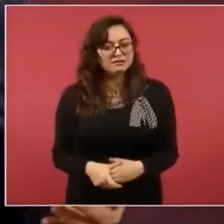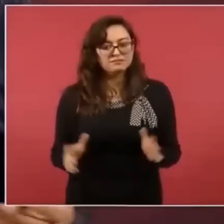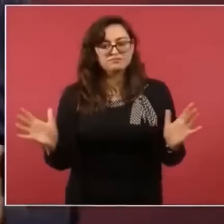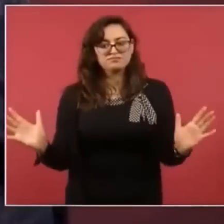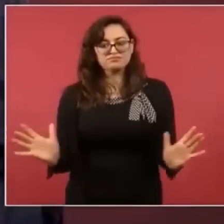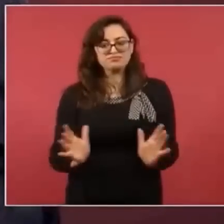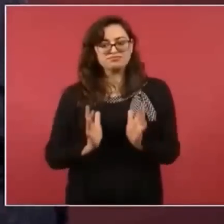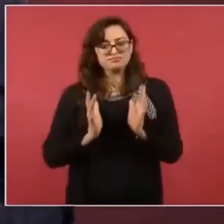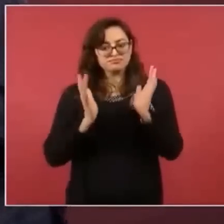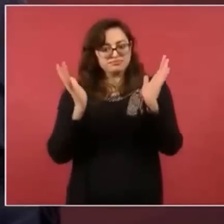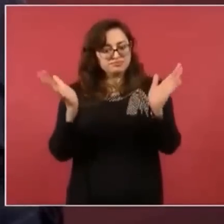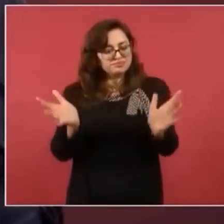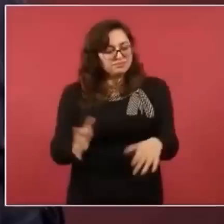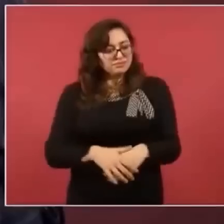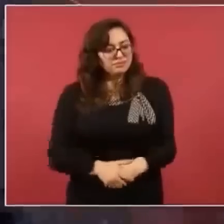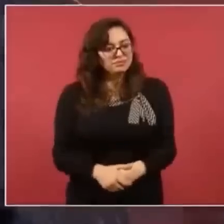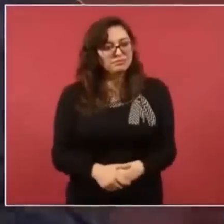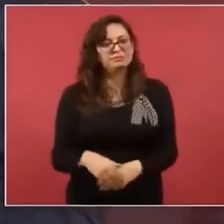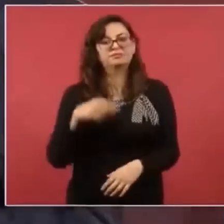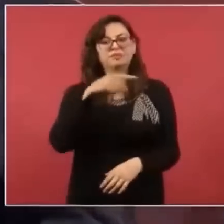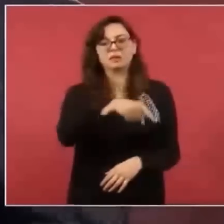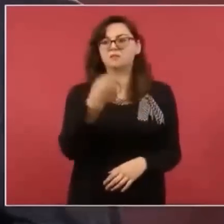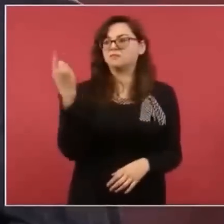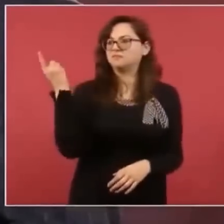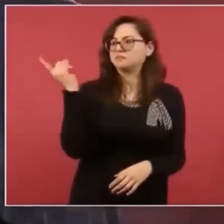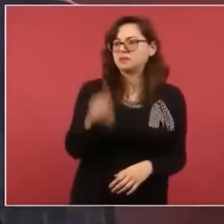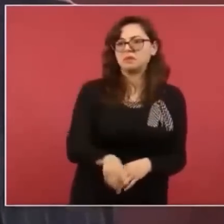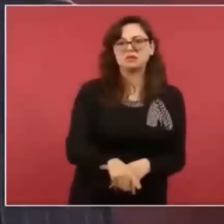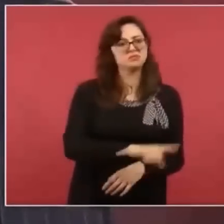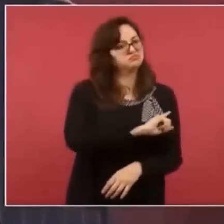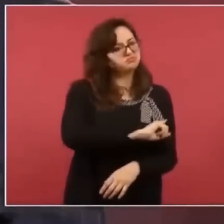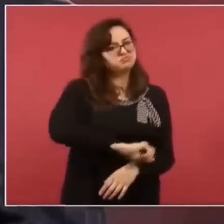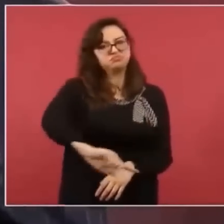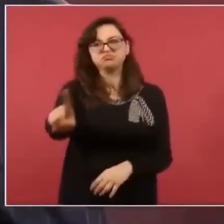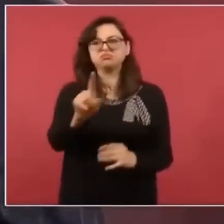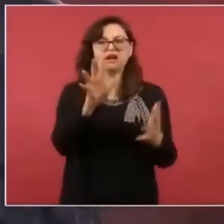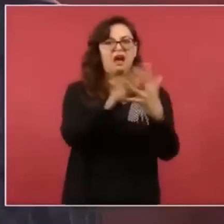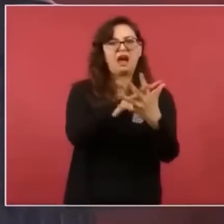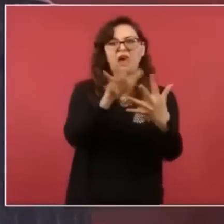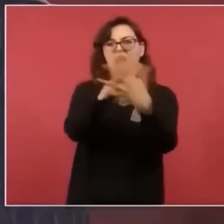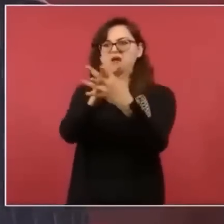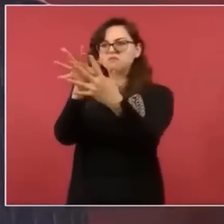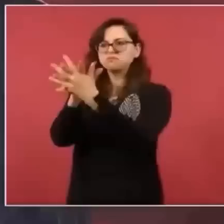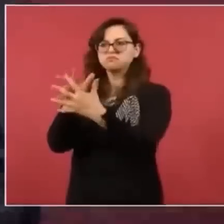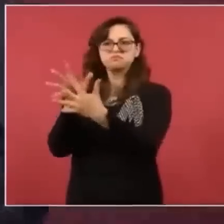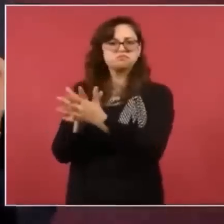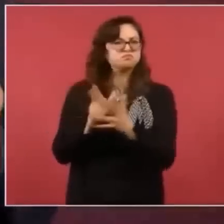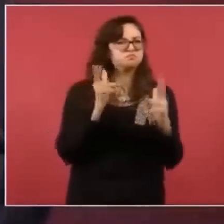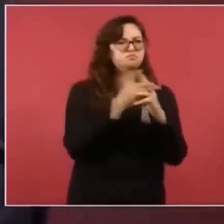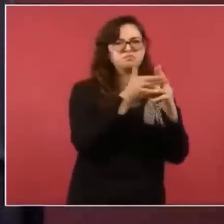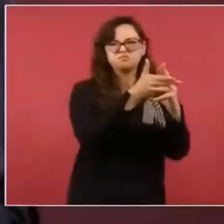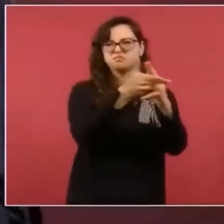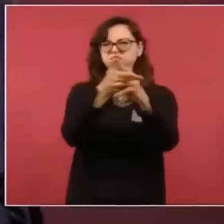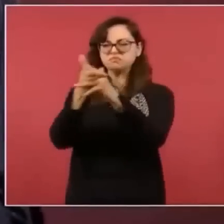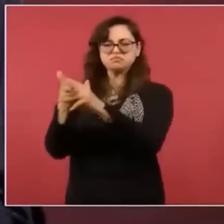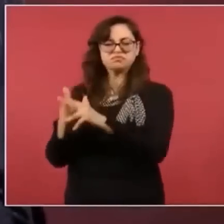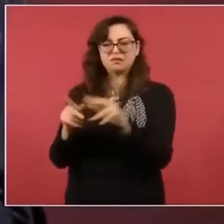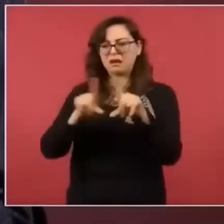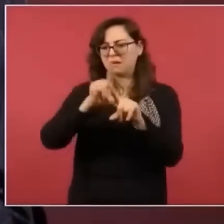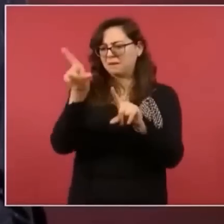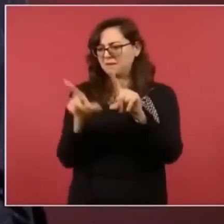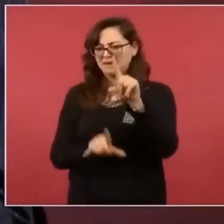un diagnóstico, un programa, un plan, nada.